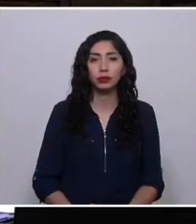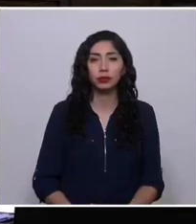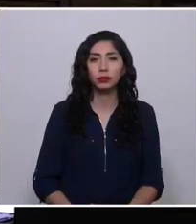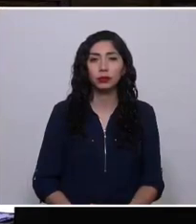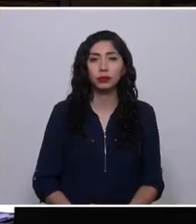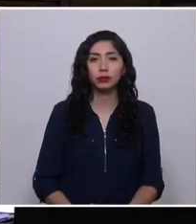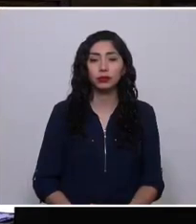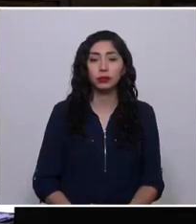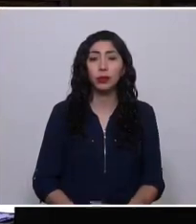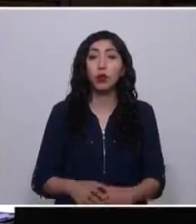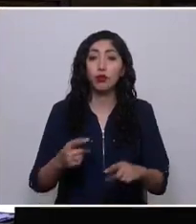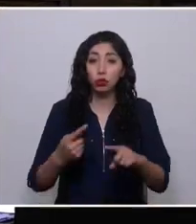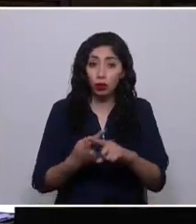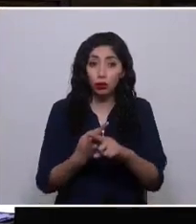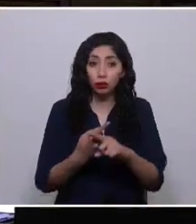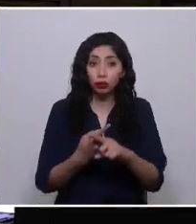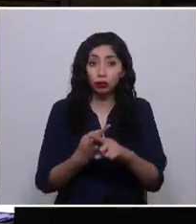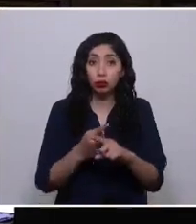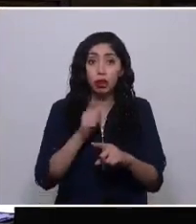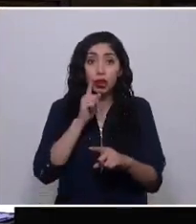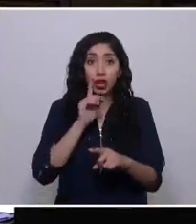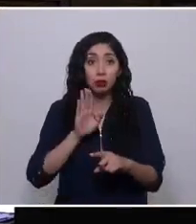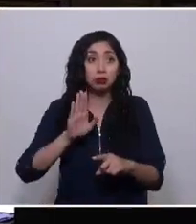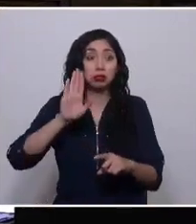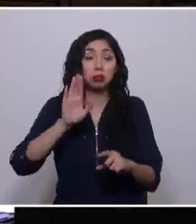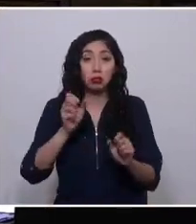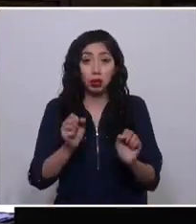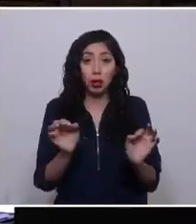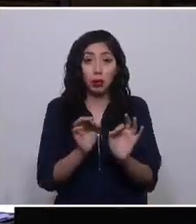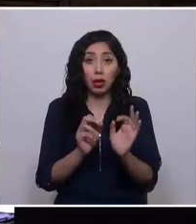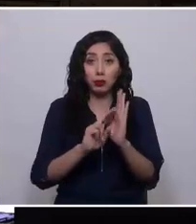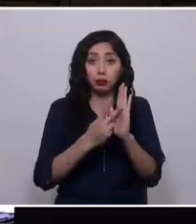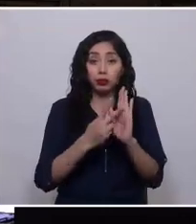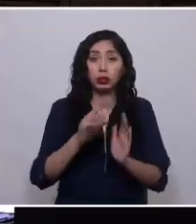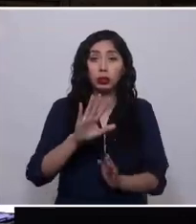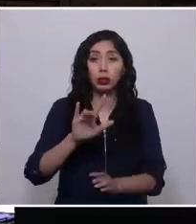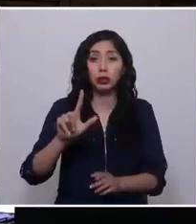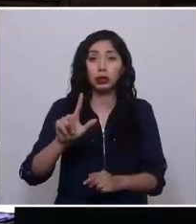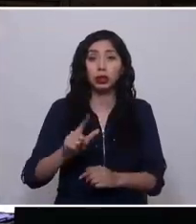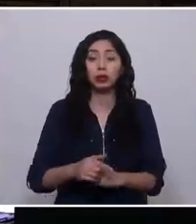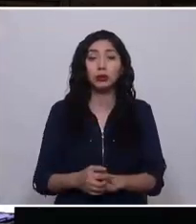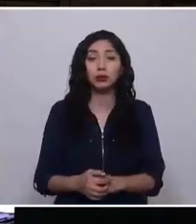Se ofrece la palabra respecto de la indicación número 57.